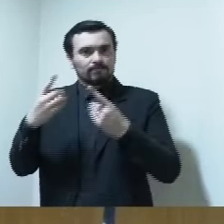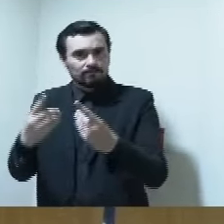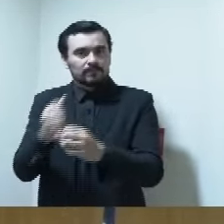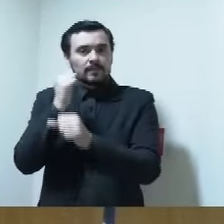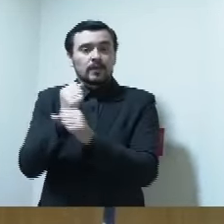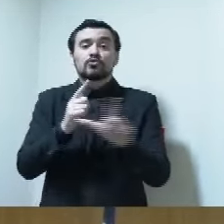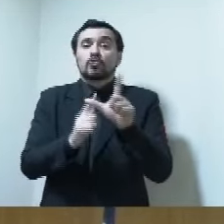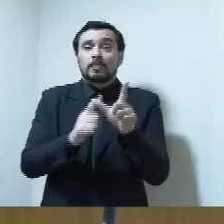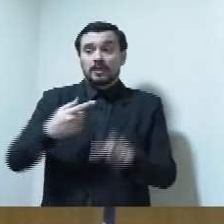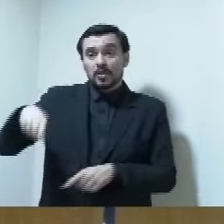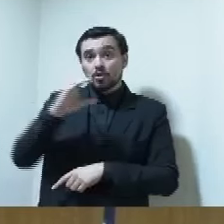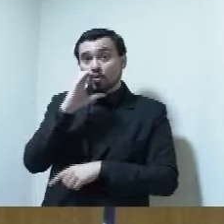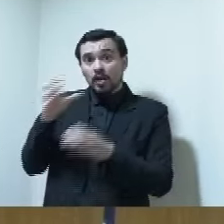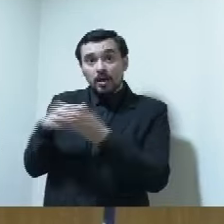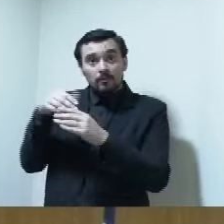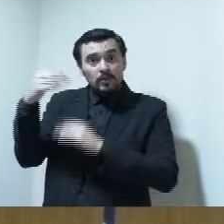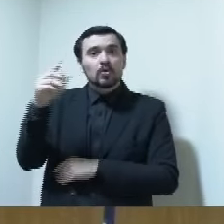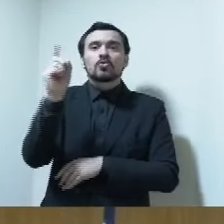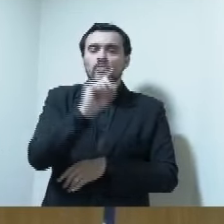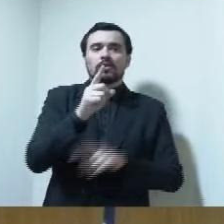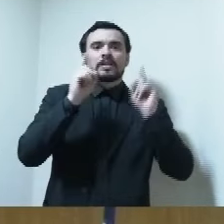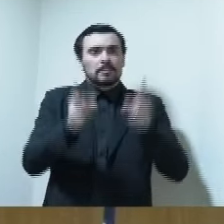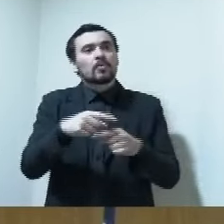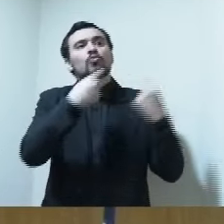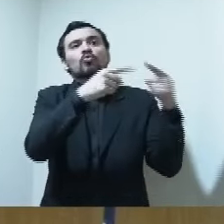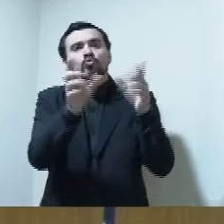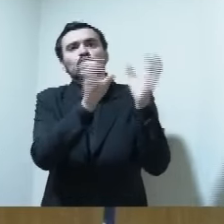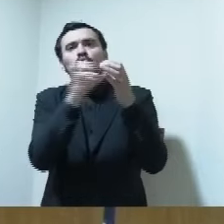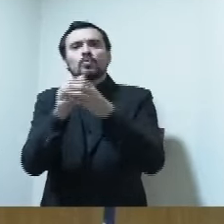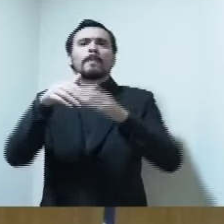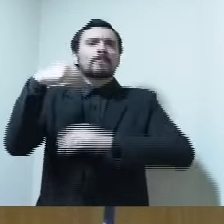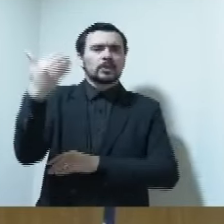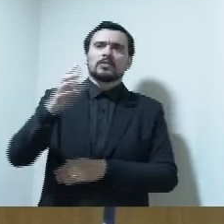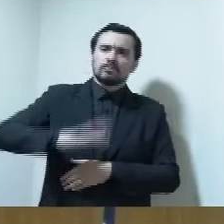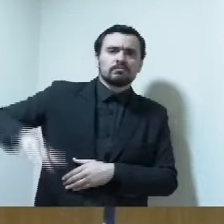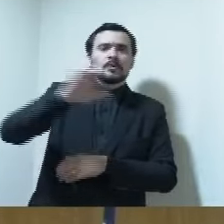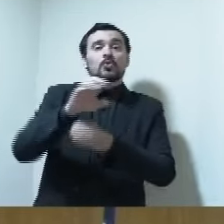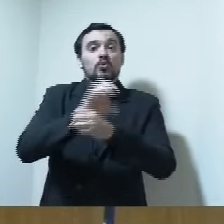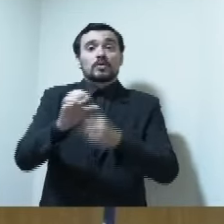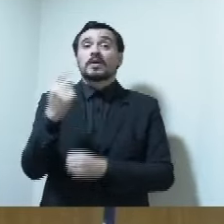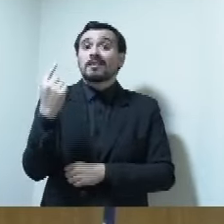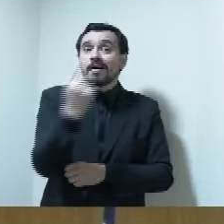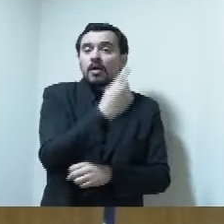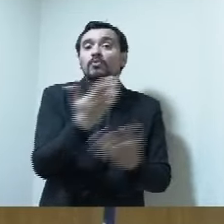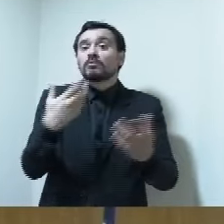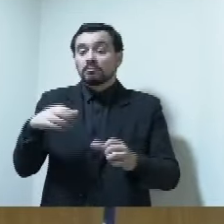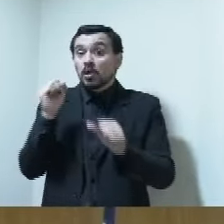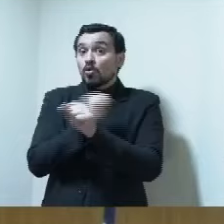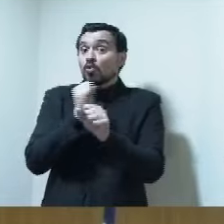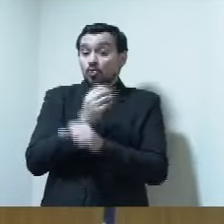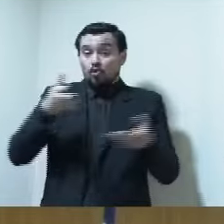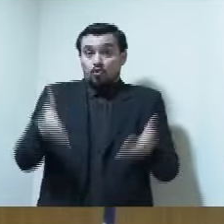de mi partido, sino también de otras agrupaciones políticas en todos estos meses. Cada uno de los logros que hoy se